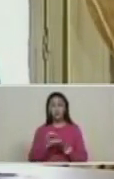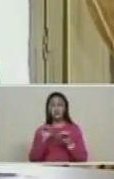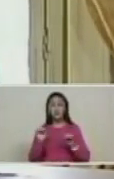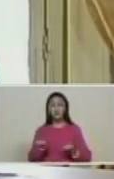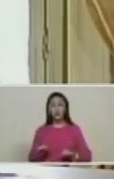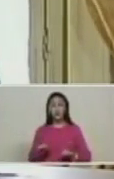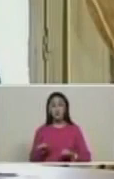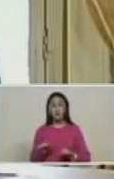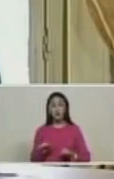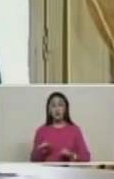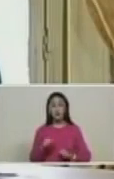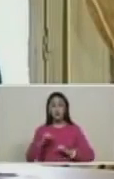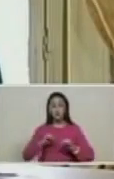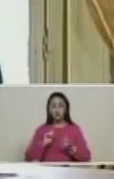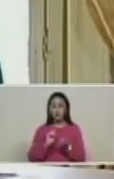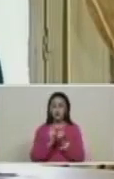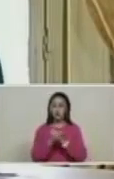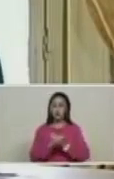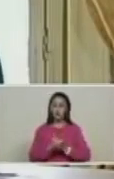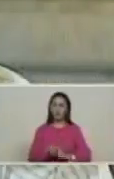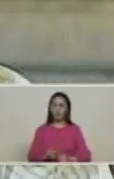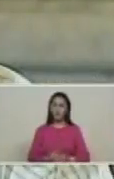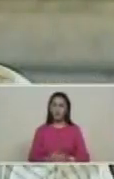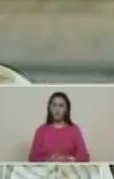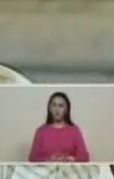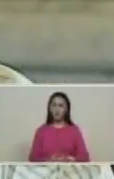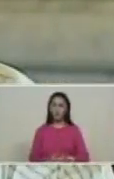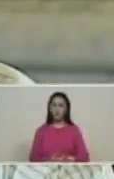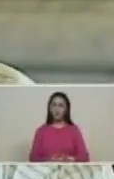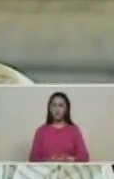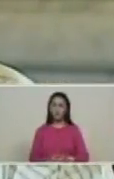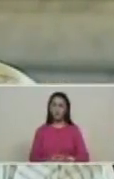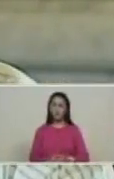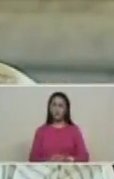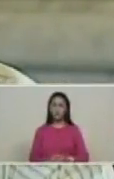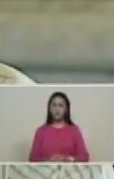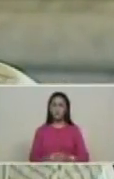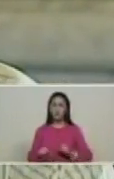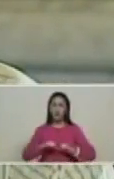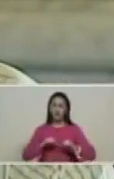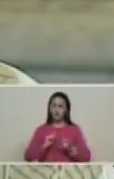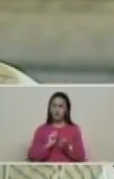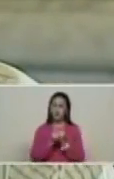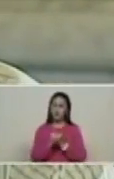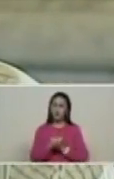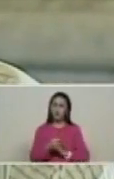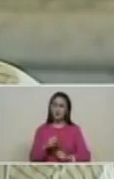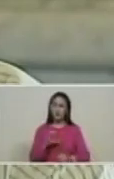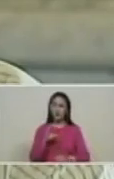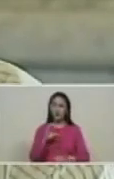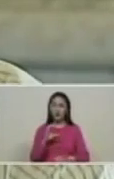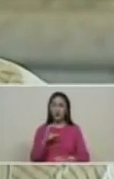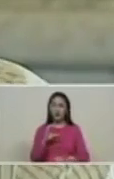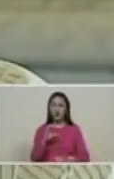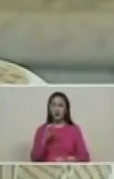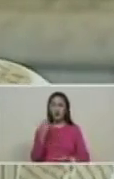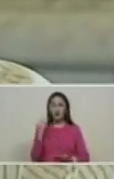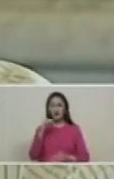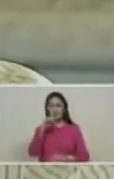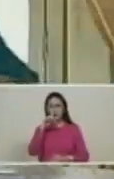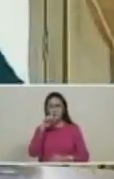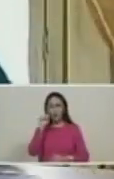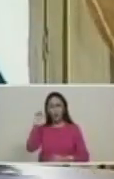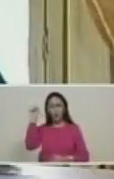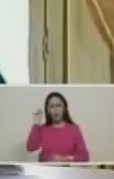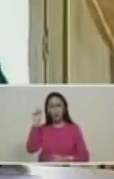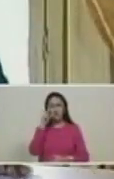nos lleva a la acción transformadora. A la acción transformadora. Carlos Marr dijo hace